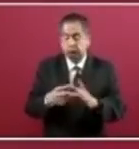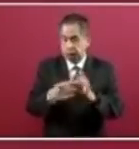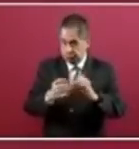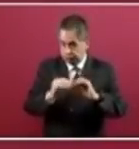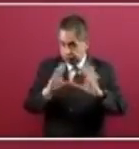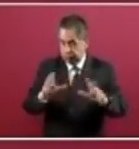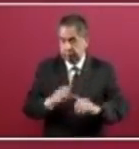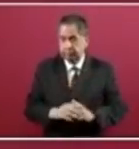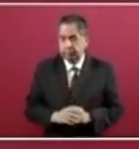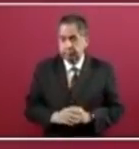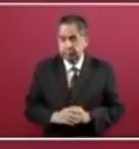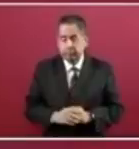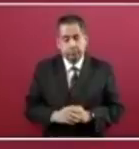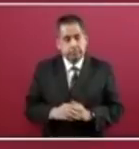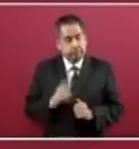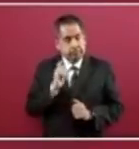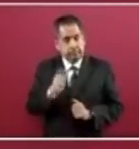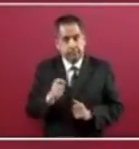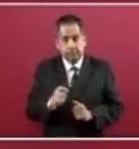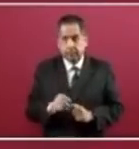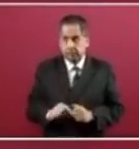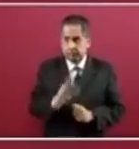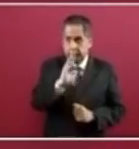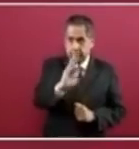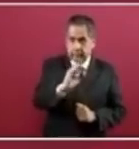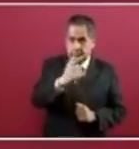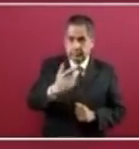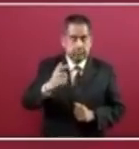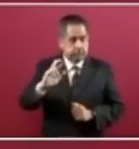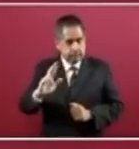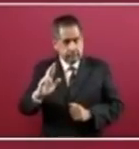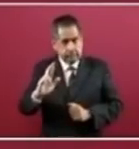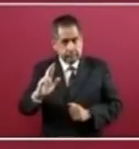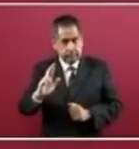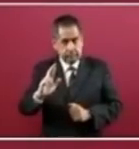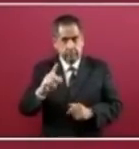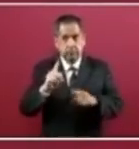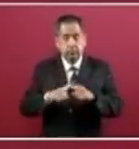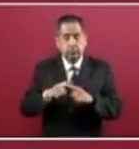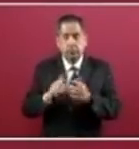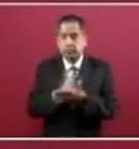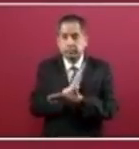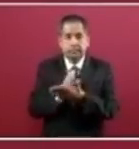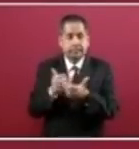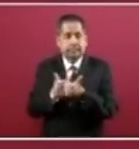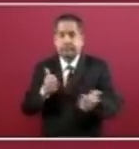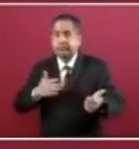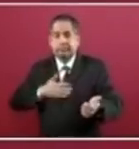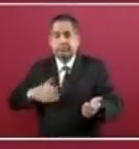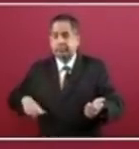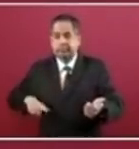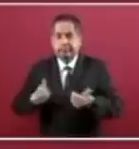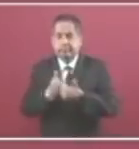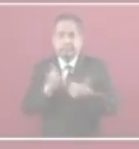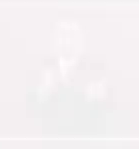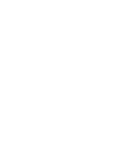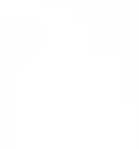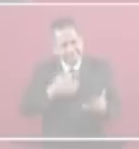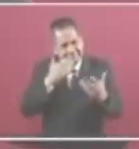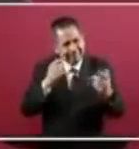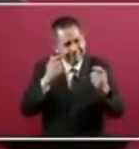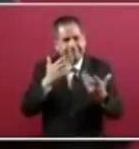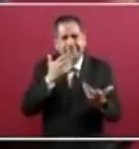Mexicanos y de la Comisión Federal de Electricidad no se va a ocultar información. Además, se transparentará todo acerca de los servidores